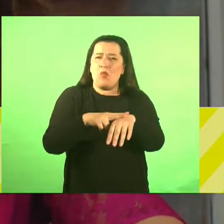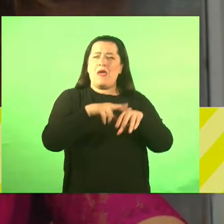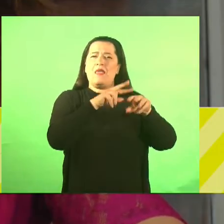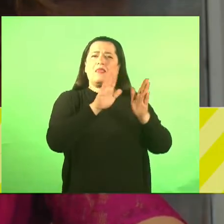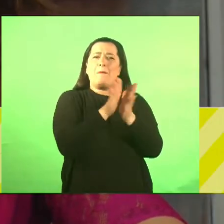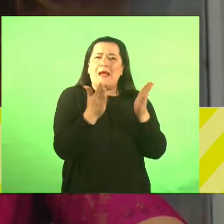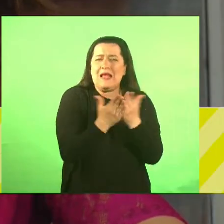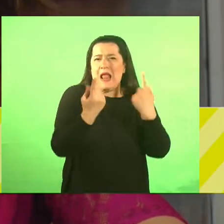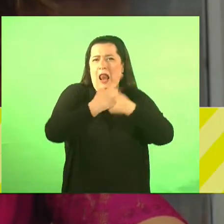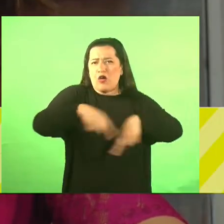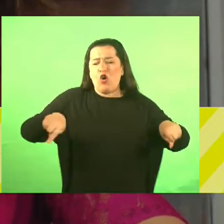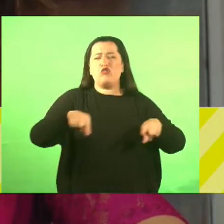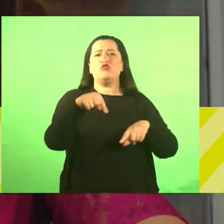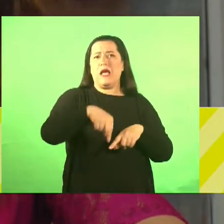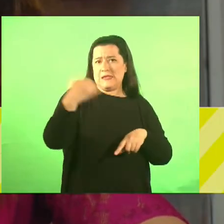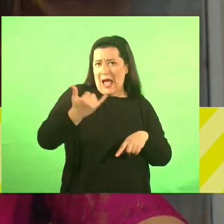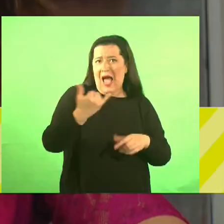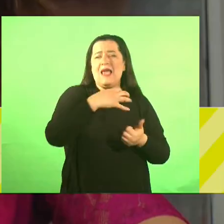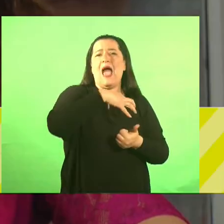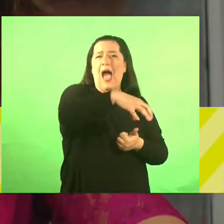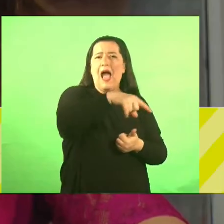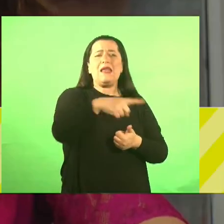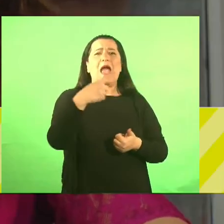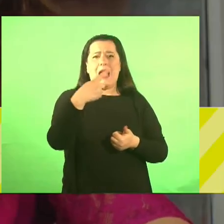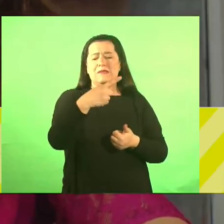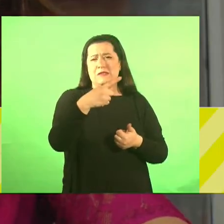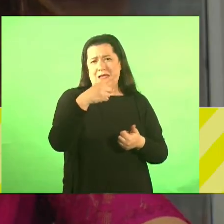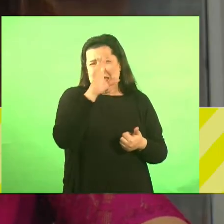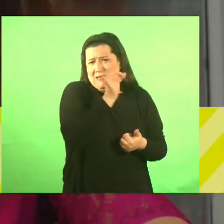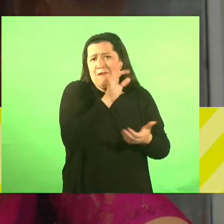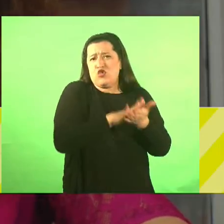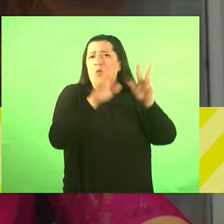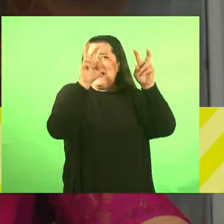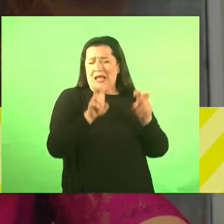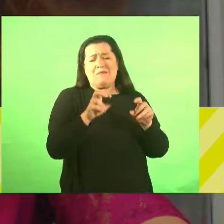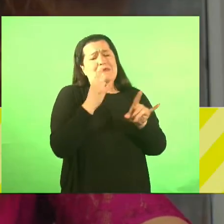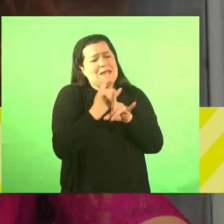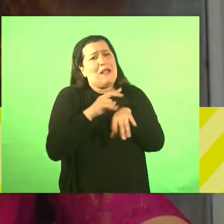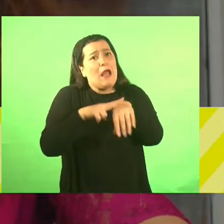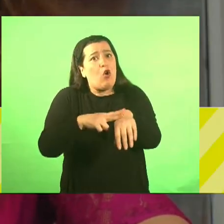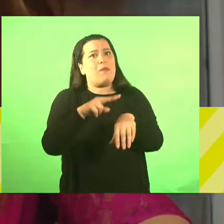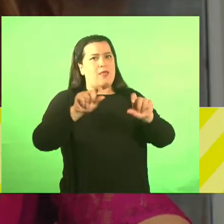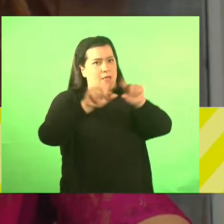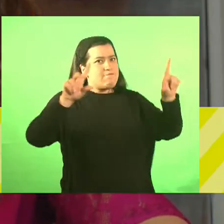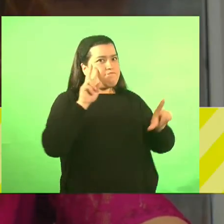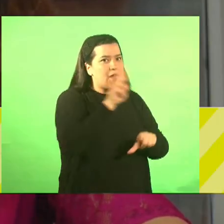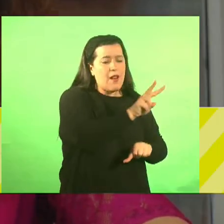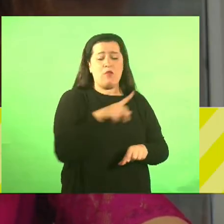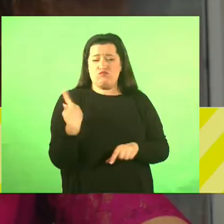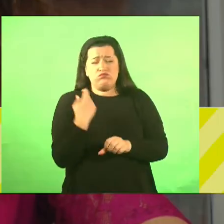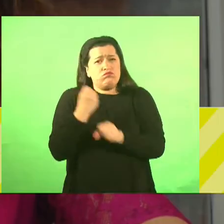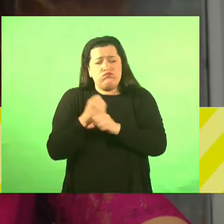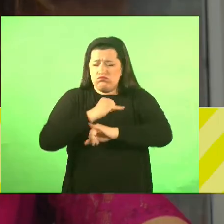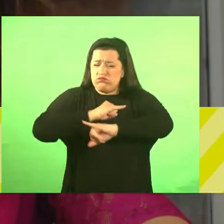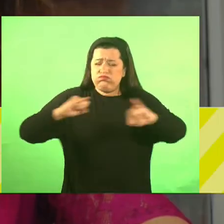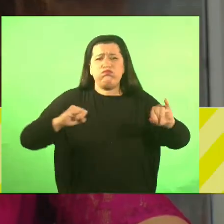producen desde las áreas de conocimiento del INADI. Venimos trabajando en la difusión de todos